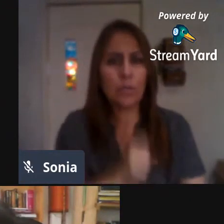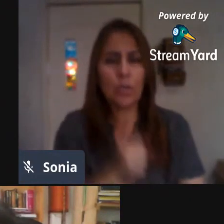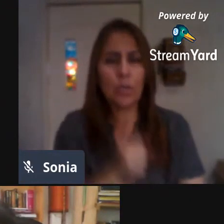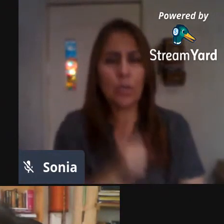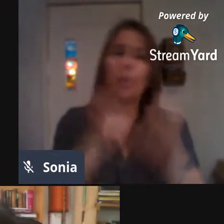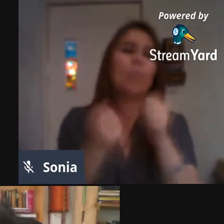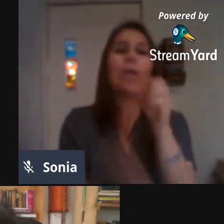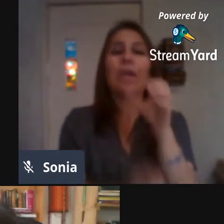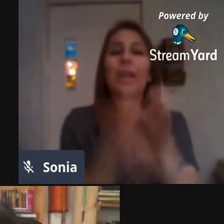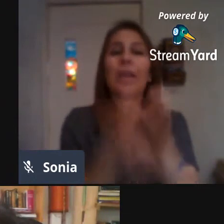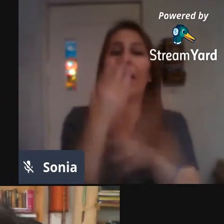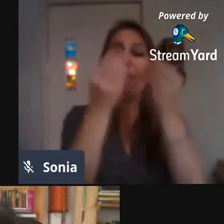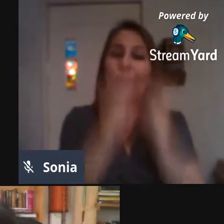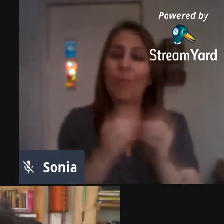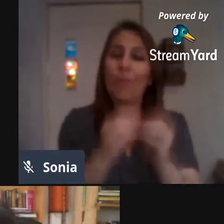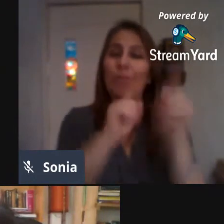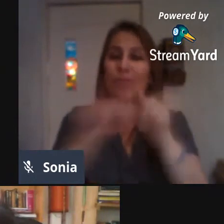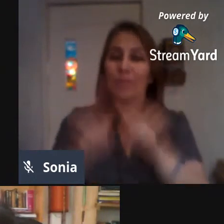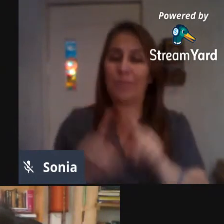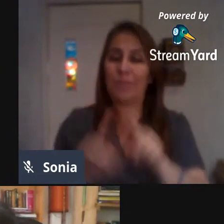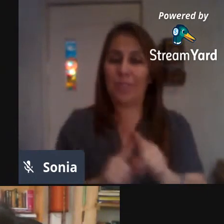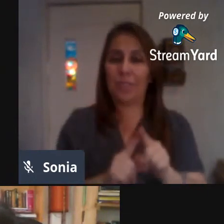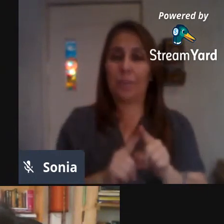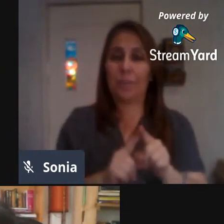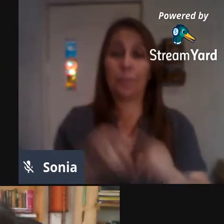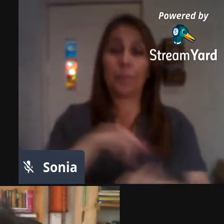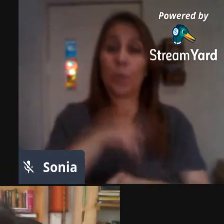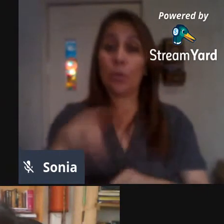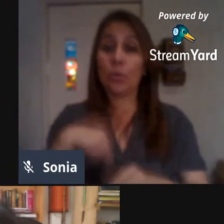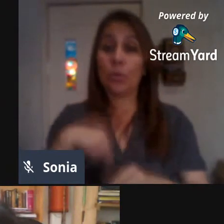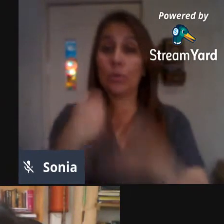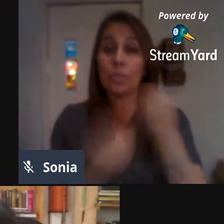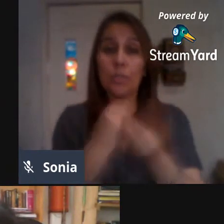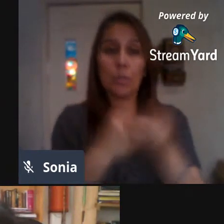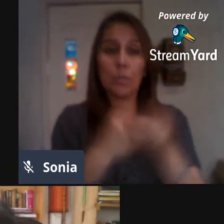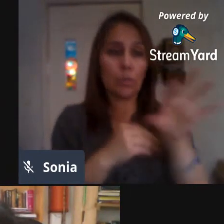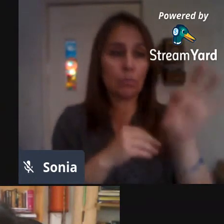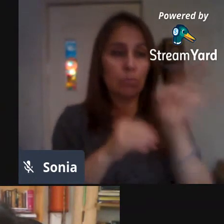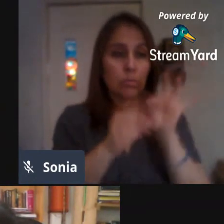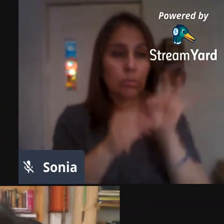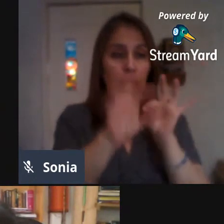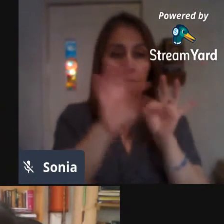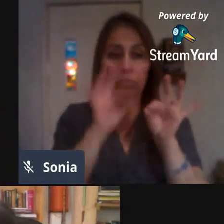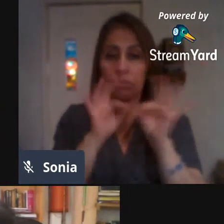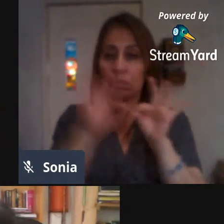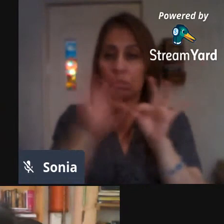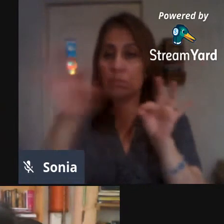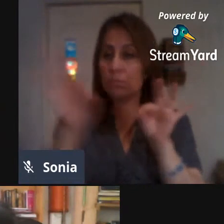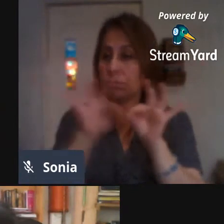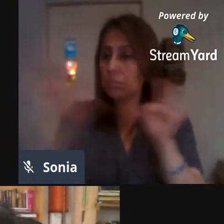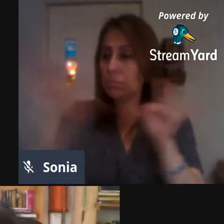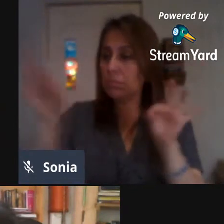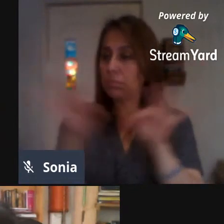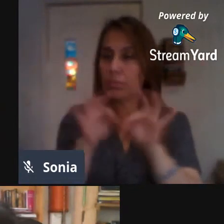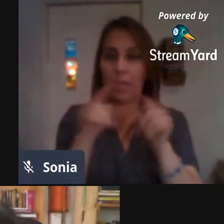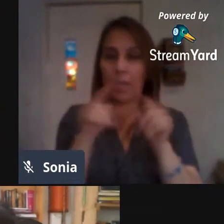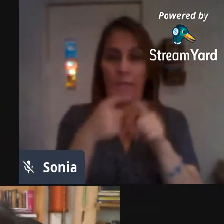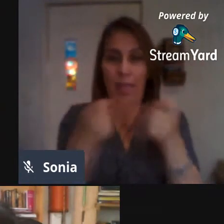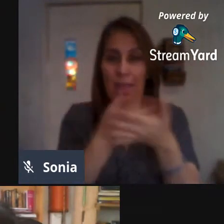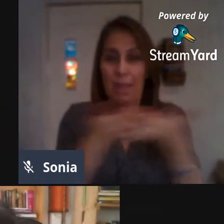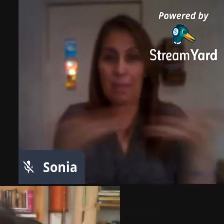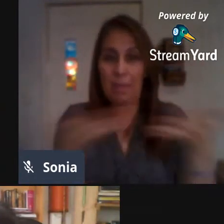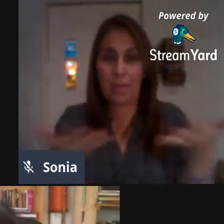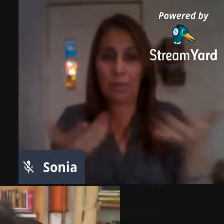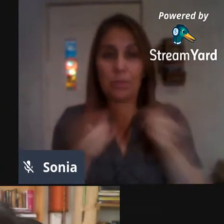nosotros nosotros empezamos a tomar algunos elementos de esos diálogos que tenemos situados en el territorio